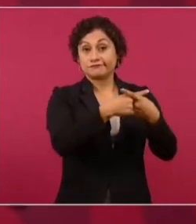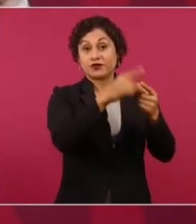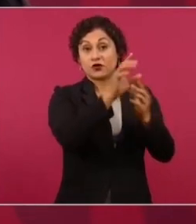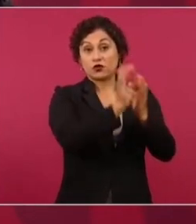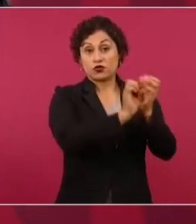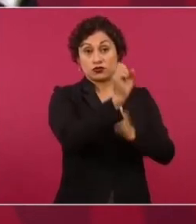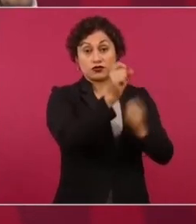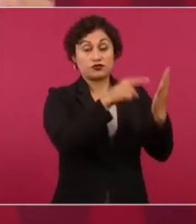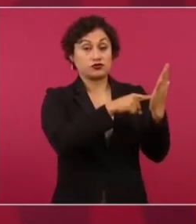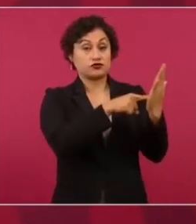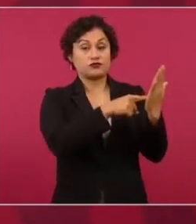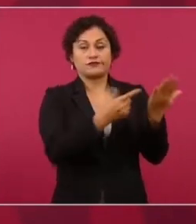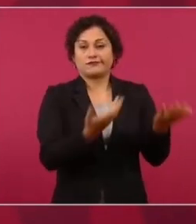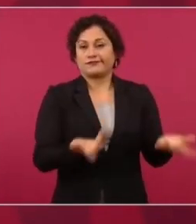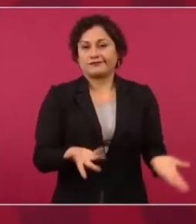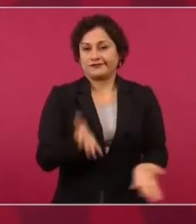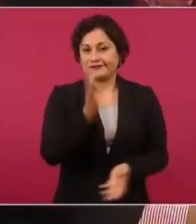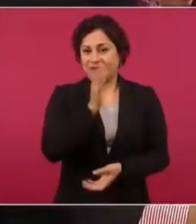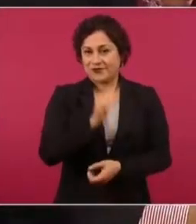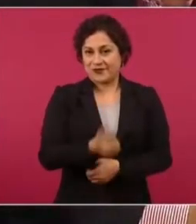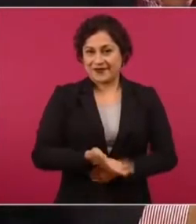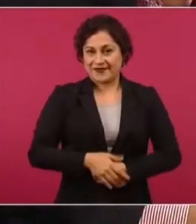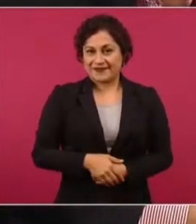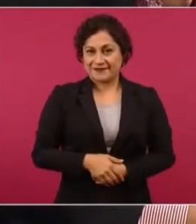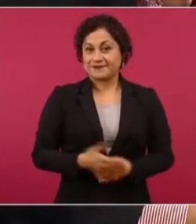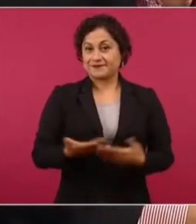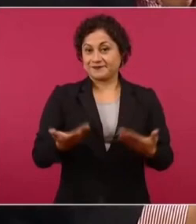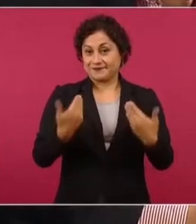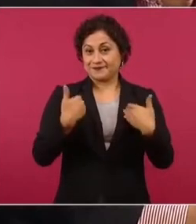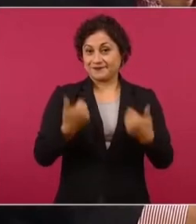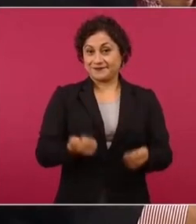de lo que establece la Constitución, que es la ley